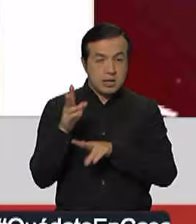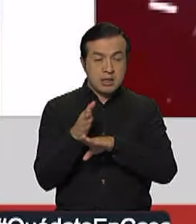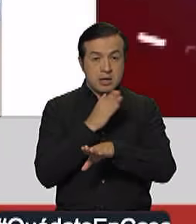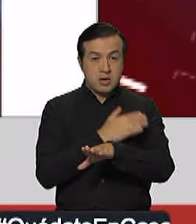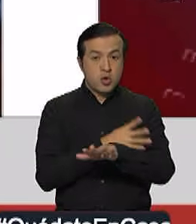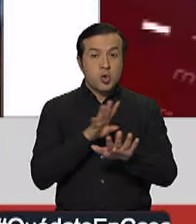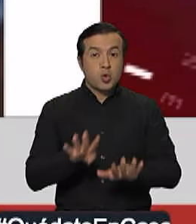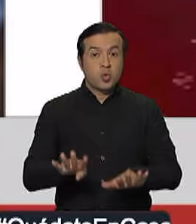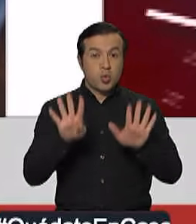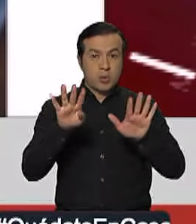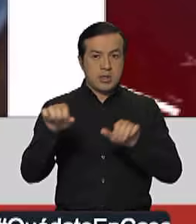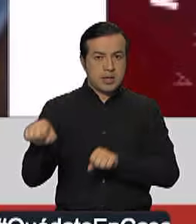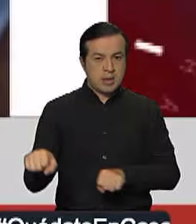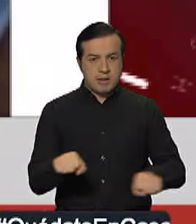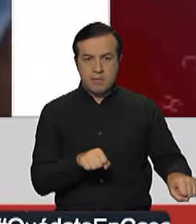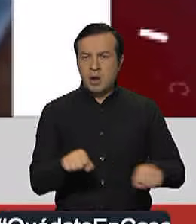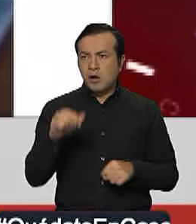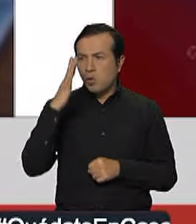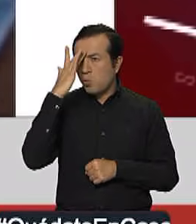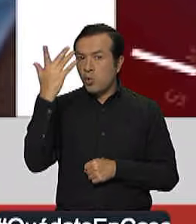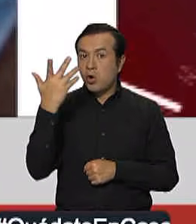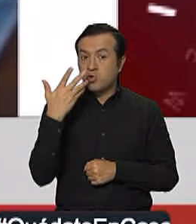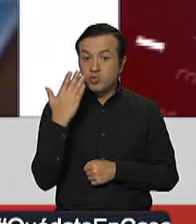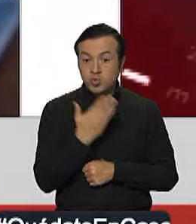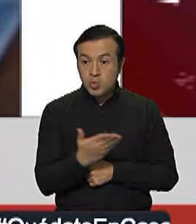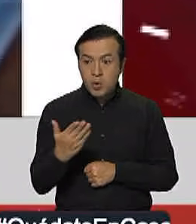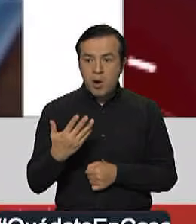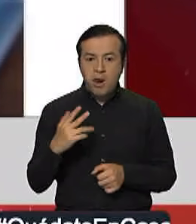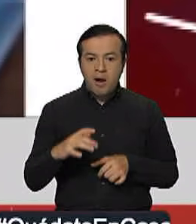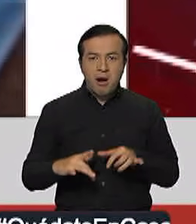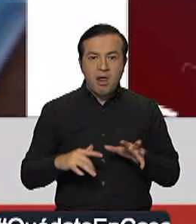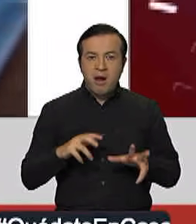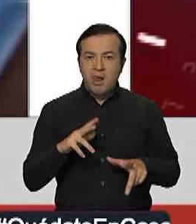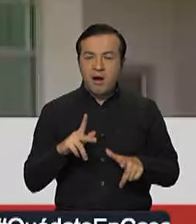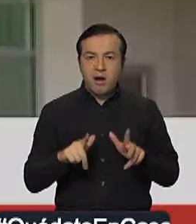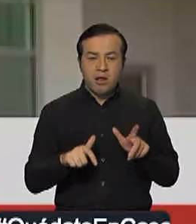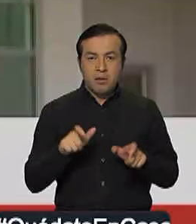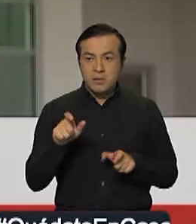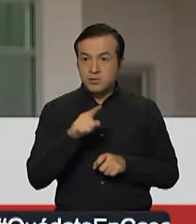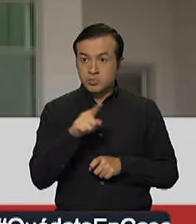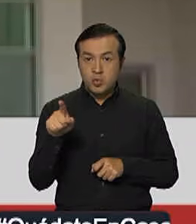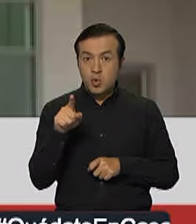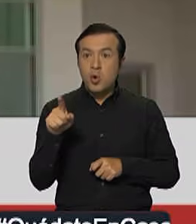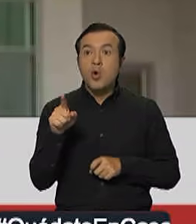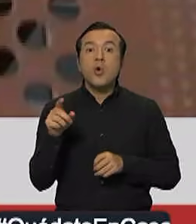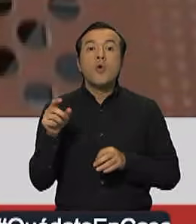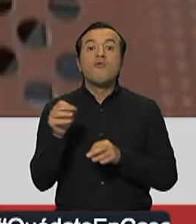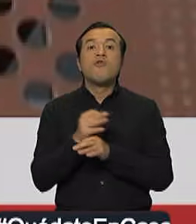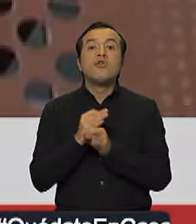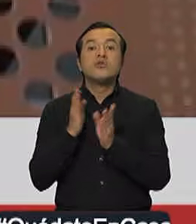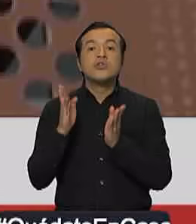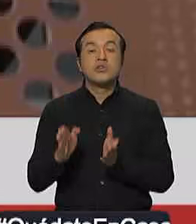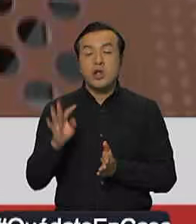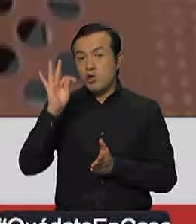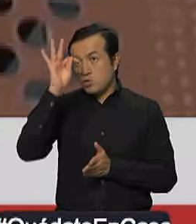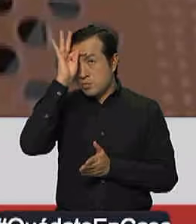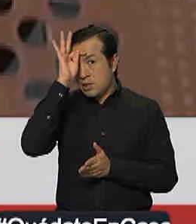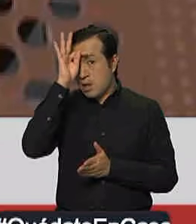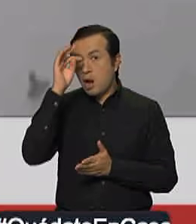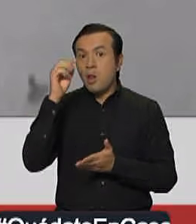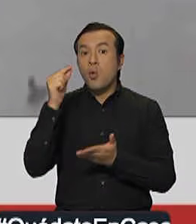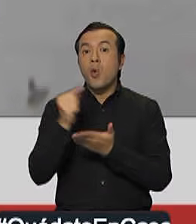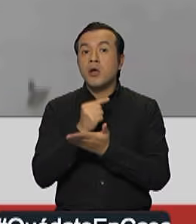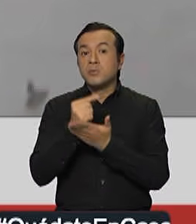9 de mayo por presunto delito de peculado contra funcionarios del Hospital General Guasmo Sur y varias